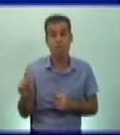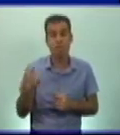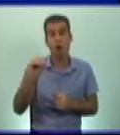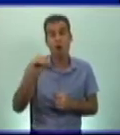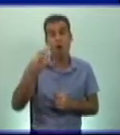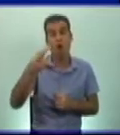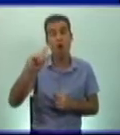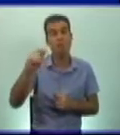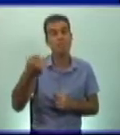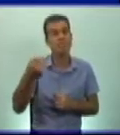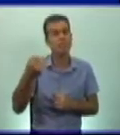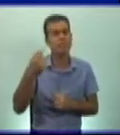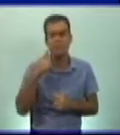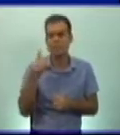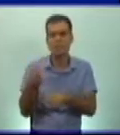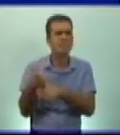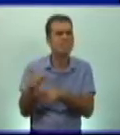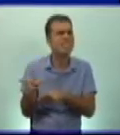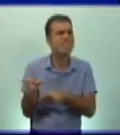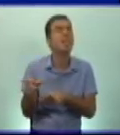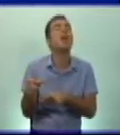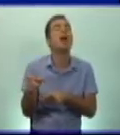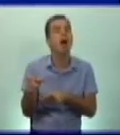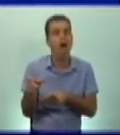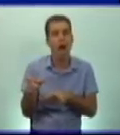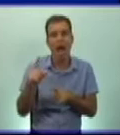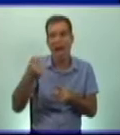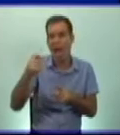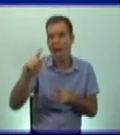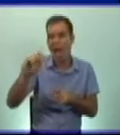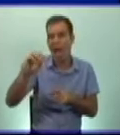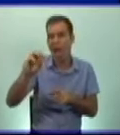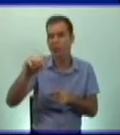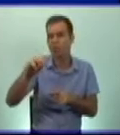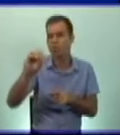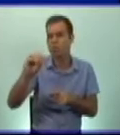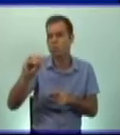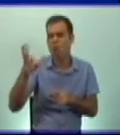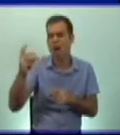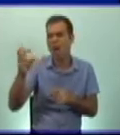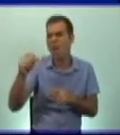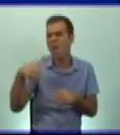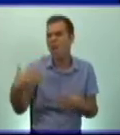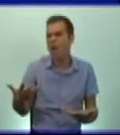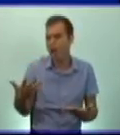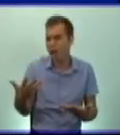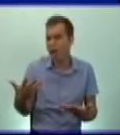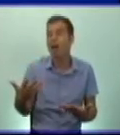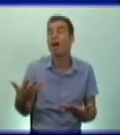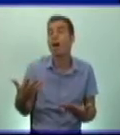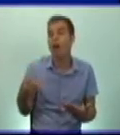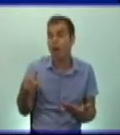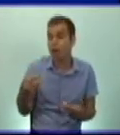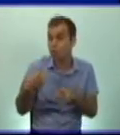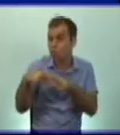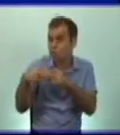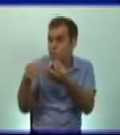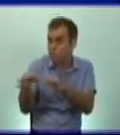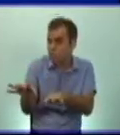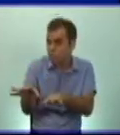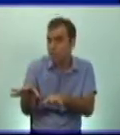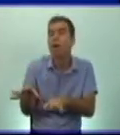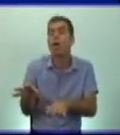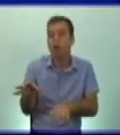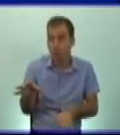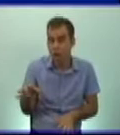nos está diciendo cuántos átomos de azufre tiene esta sustancia en su composición. Sustancia simple. En el caso